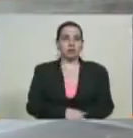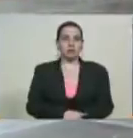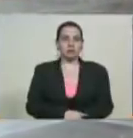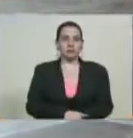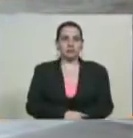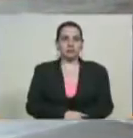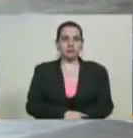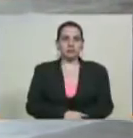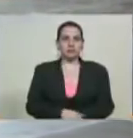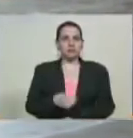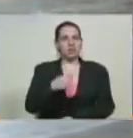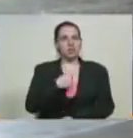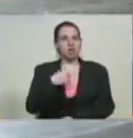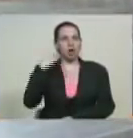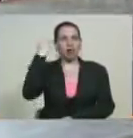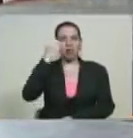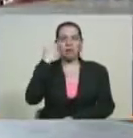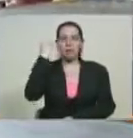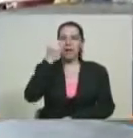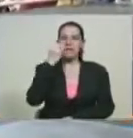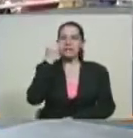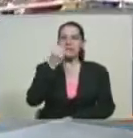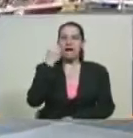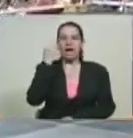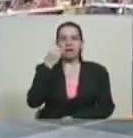Estoy pensando en darle un premio